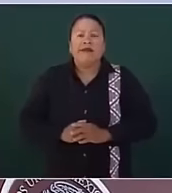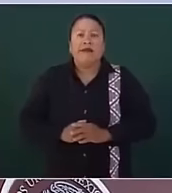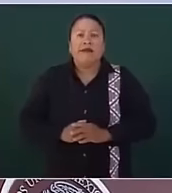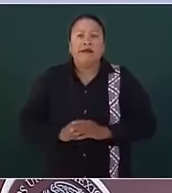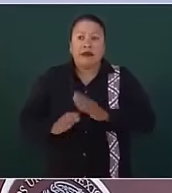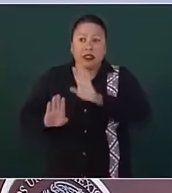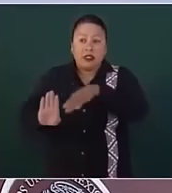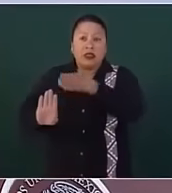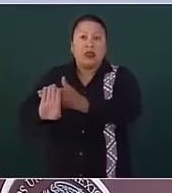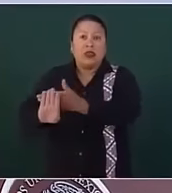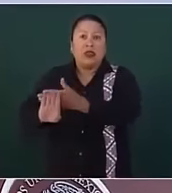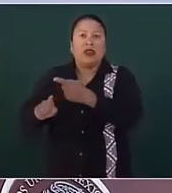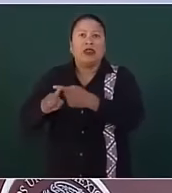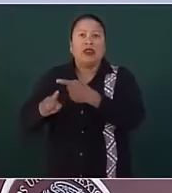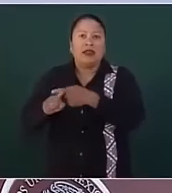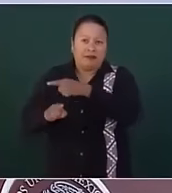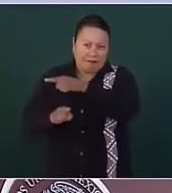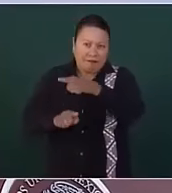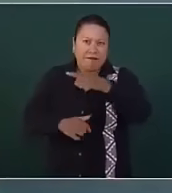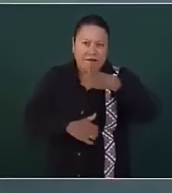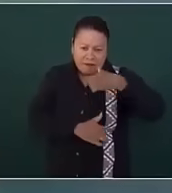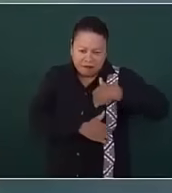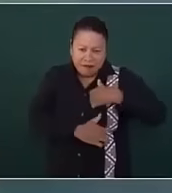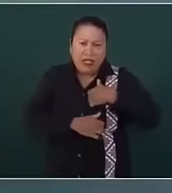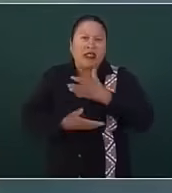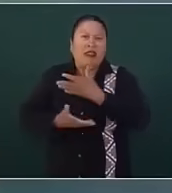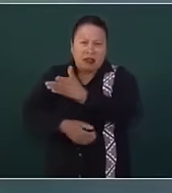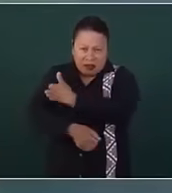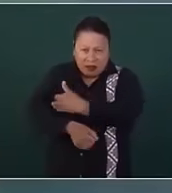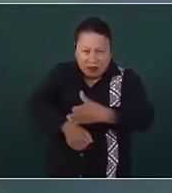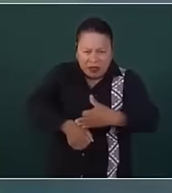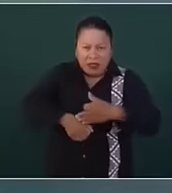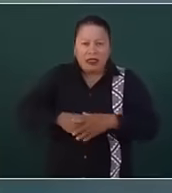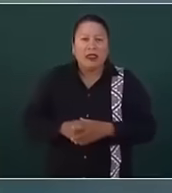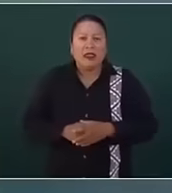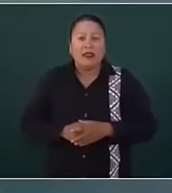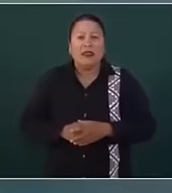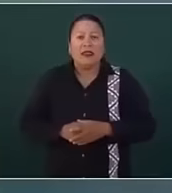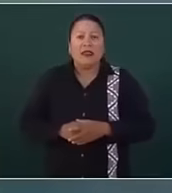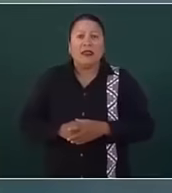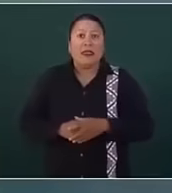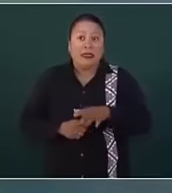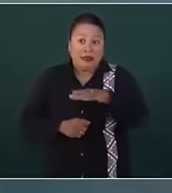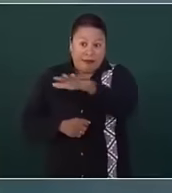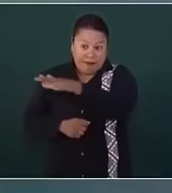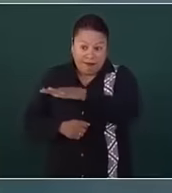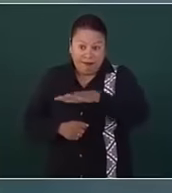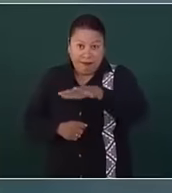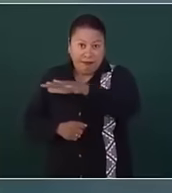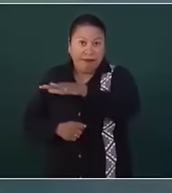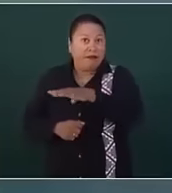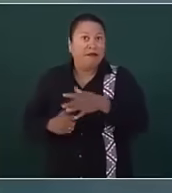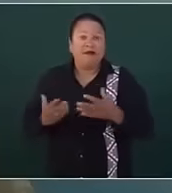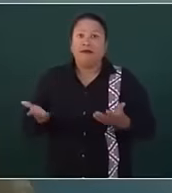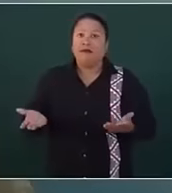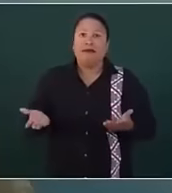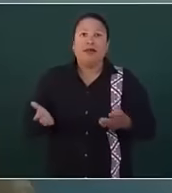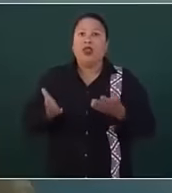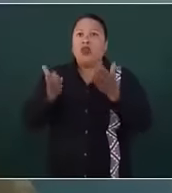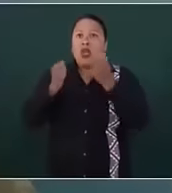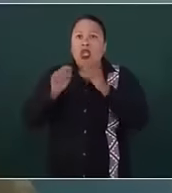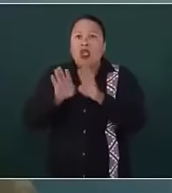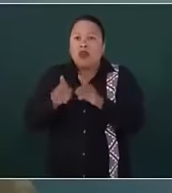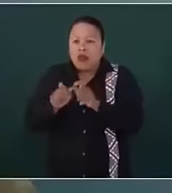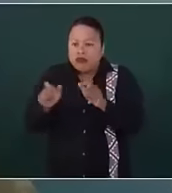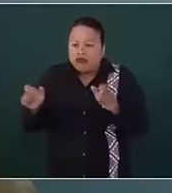en contra de nuestros derechohabientes, de nuestras familias, cuando es un área que ni se encuentra resguardada